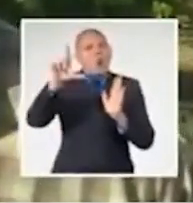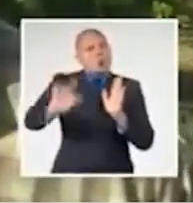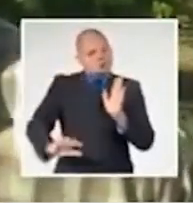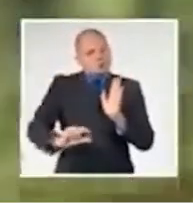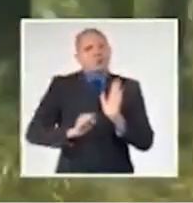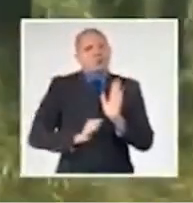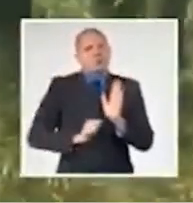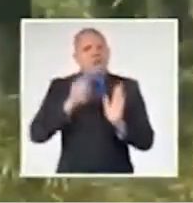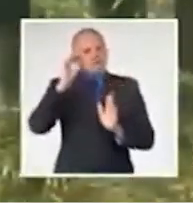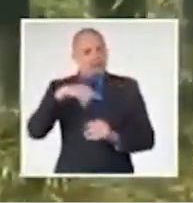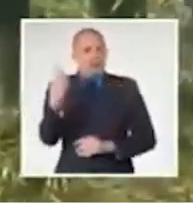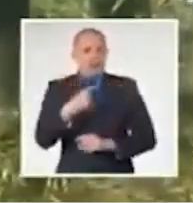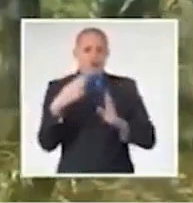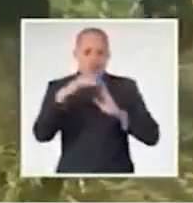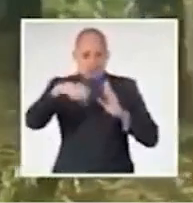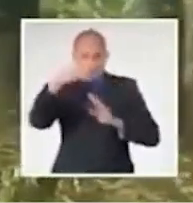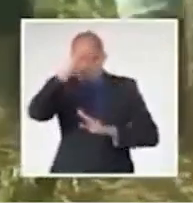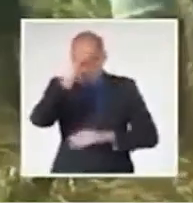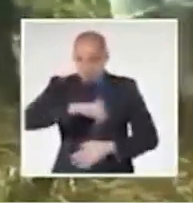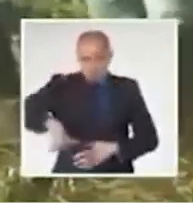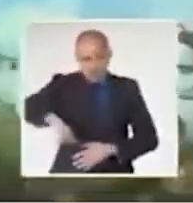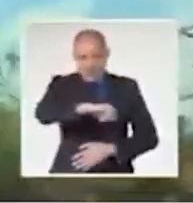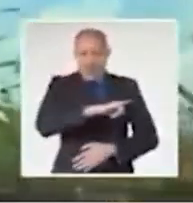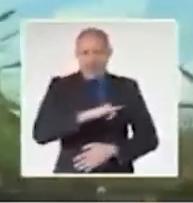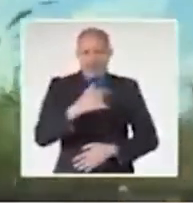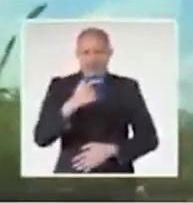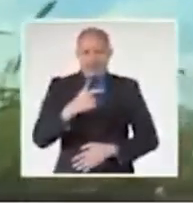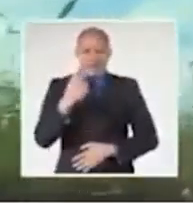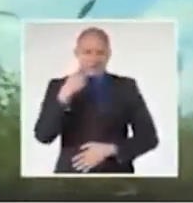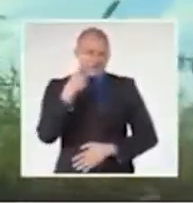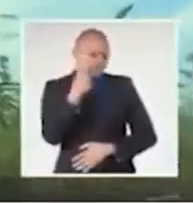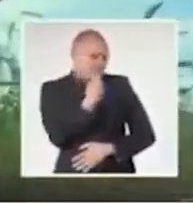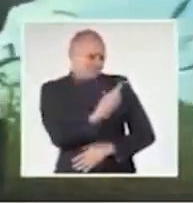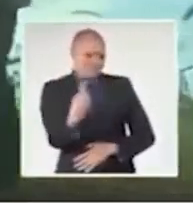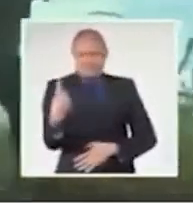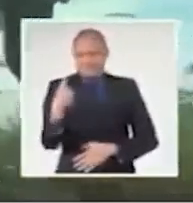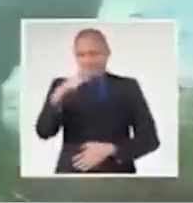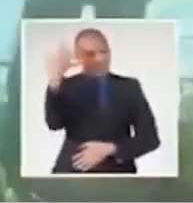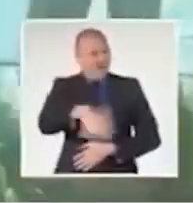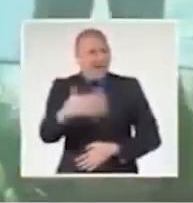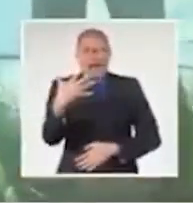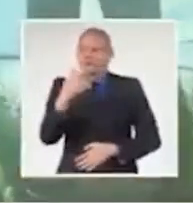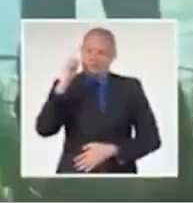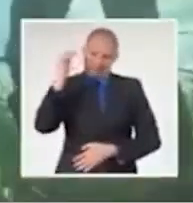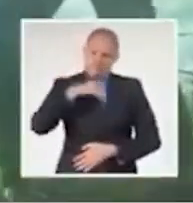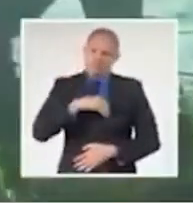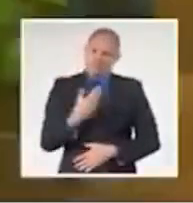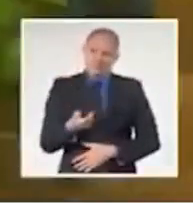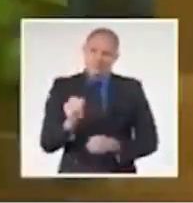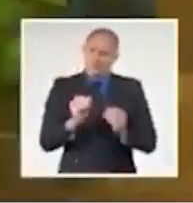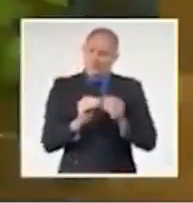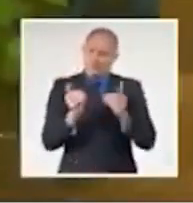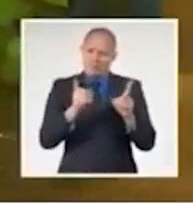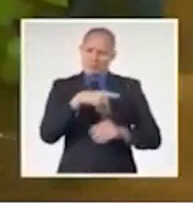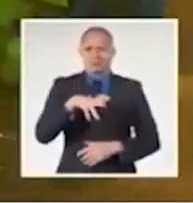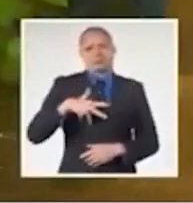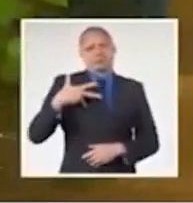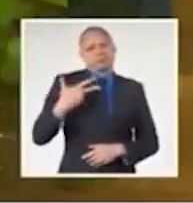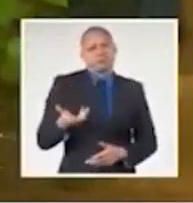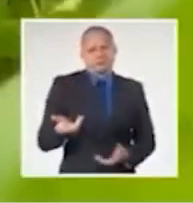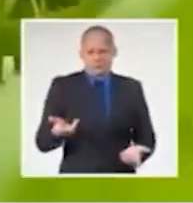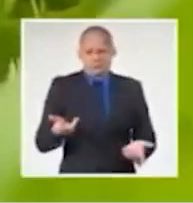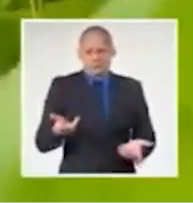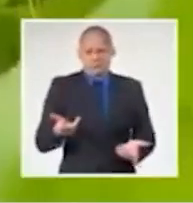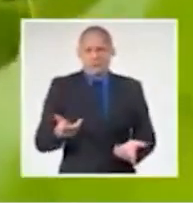del país que los precios están muy altos y que no se corresponde con los costos así que tenemos que trabajar fuerte